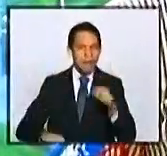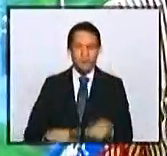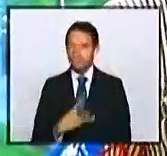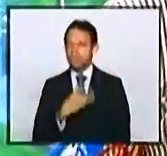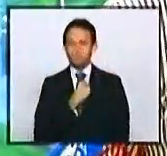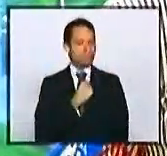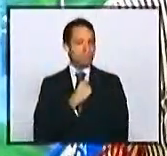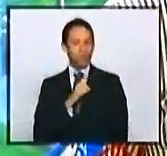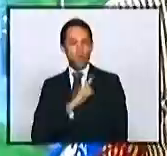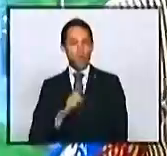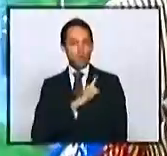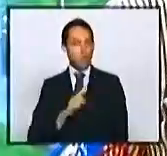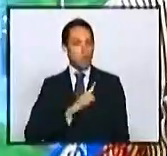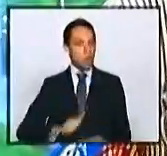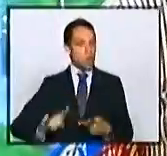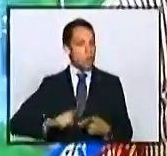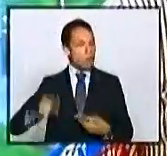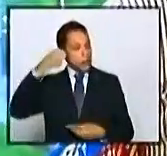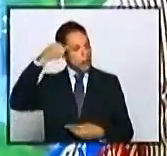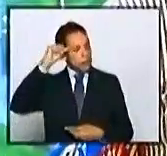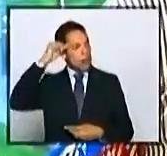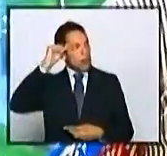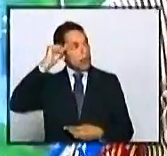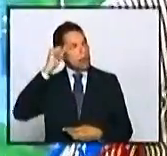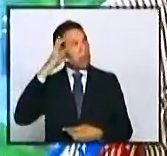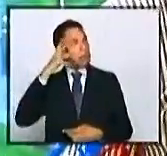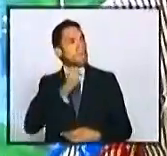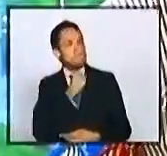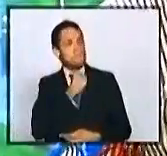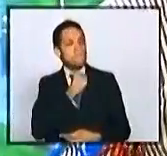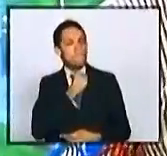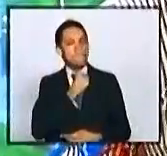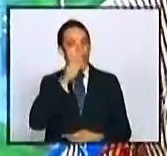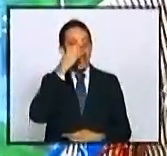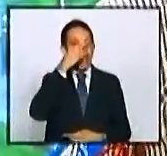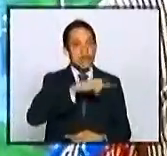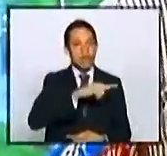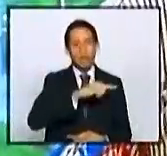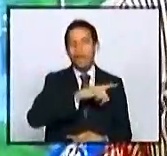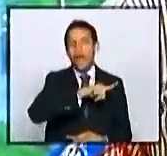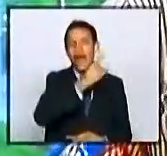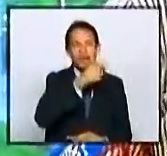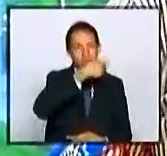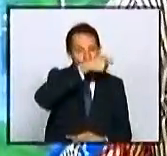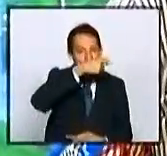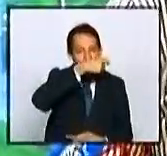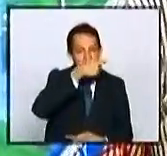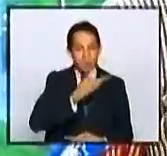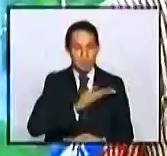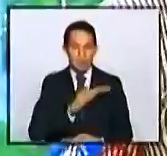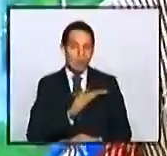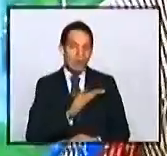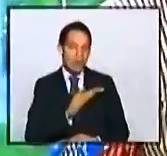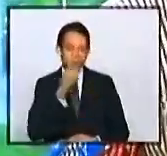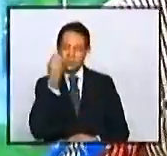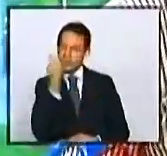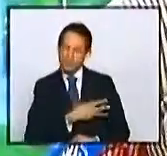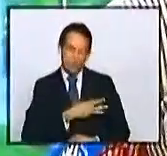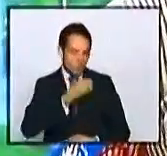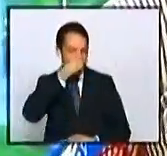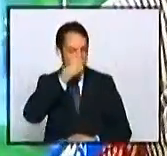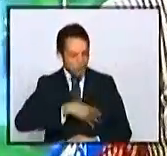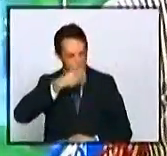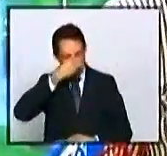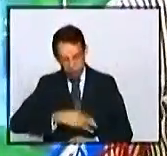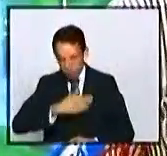torturando por errores del pasado, porque consideran que si su hijo consume drogas es porque ella fue una mala madre, porque él fue un mal